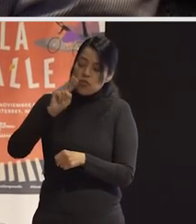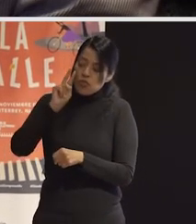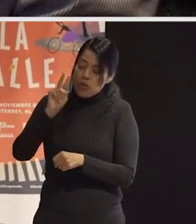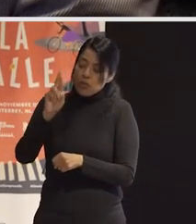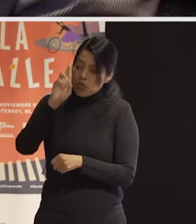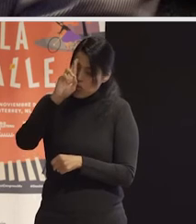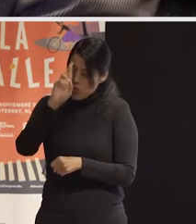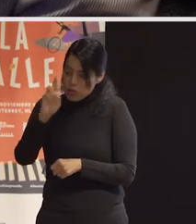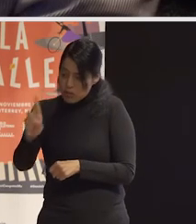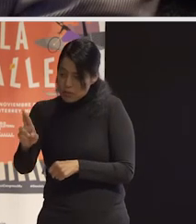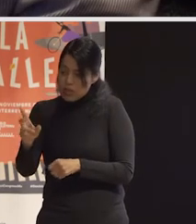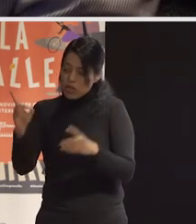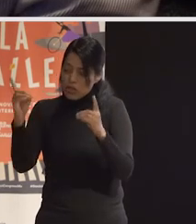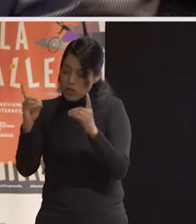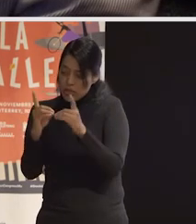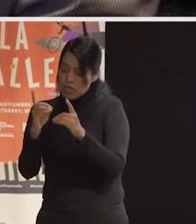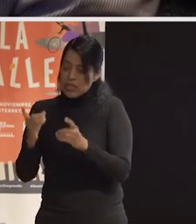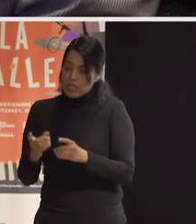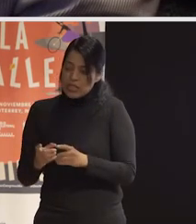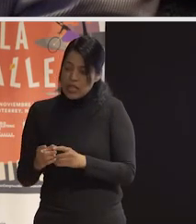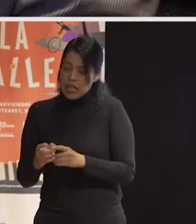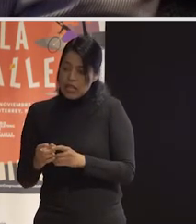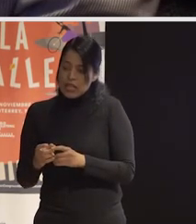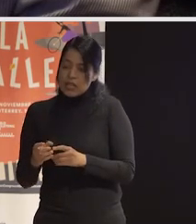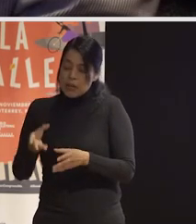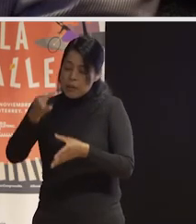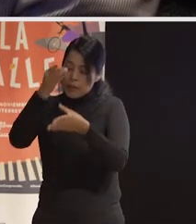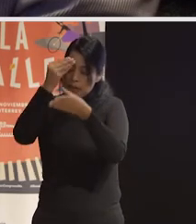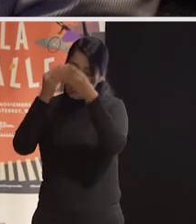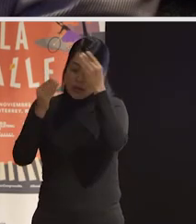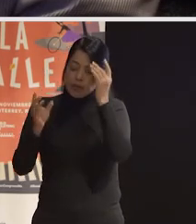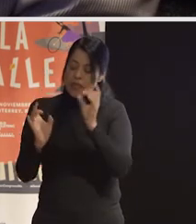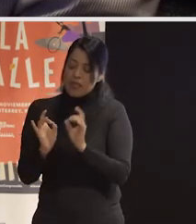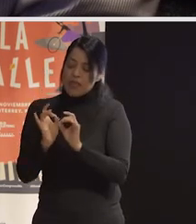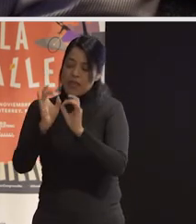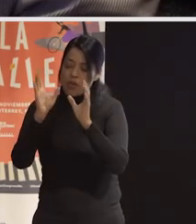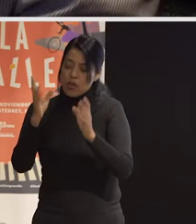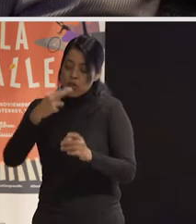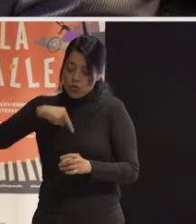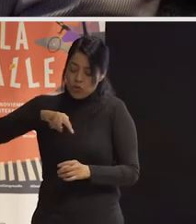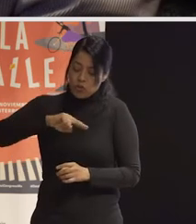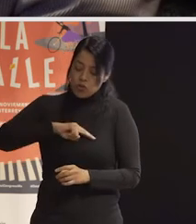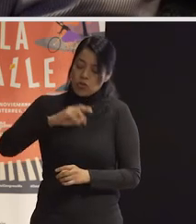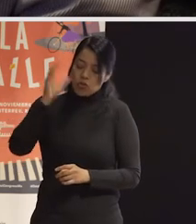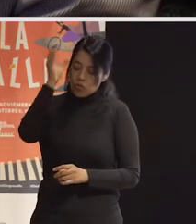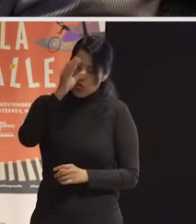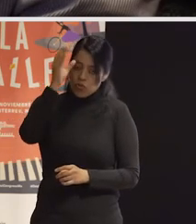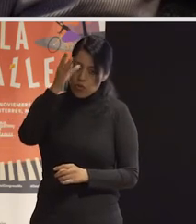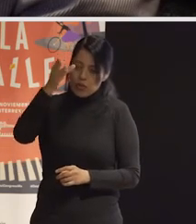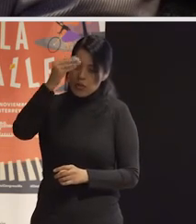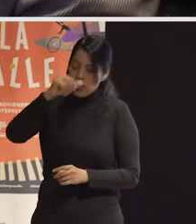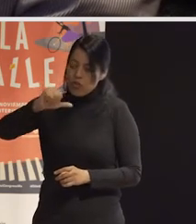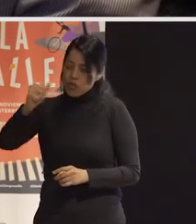y también como una fuente enriquecernos nosotros culturalmente con otros